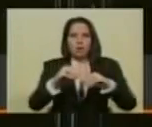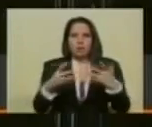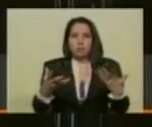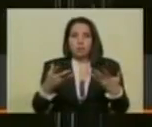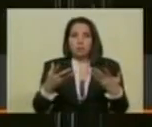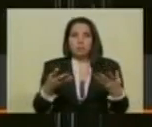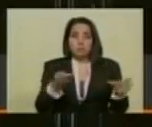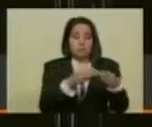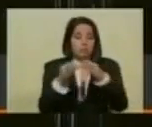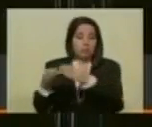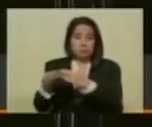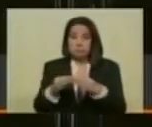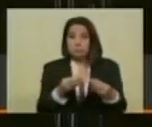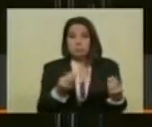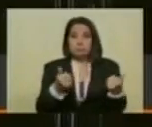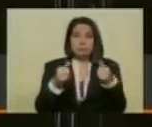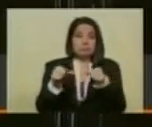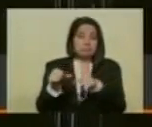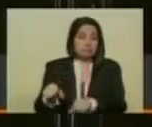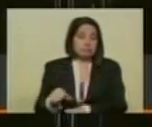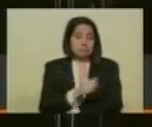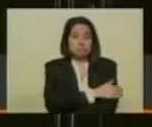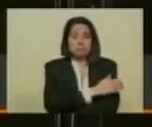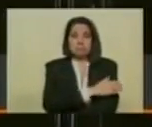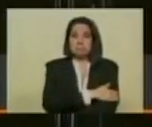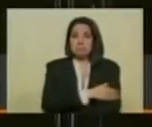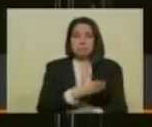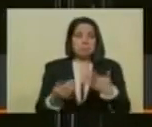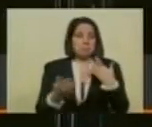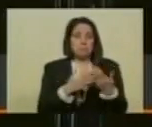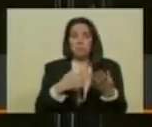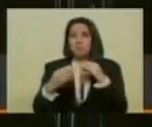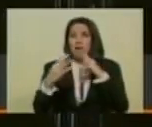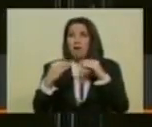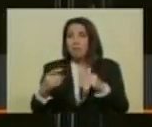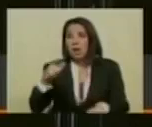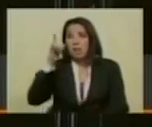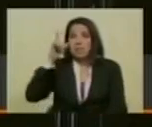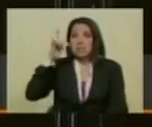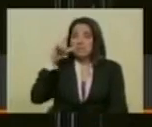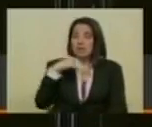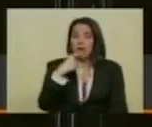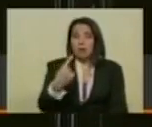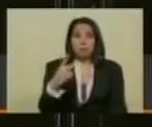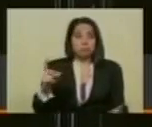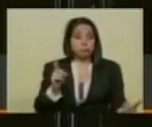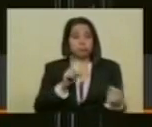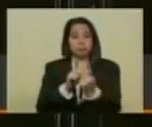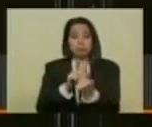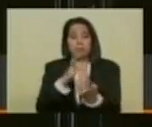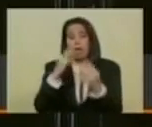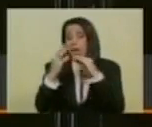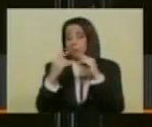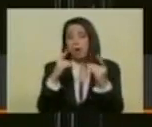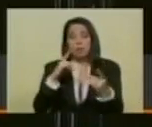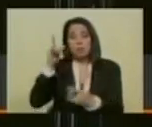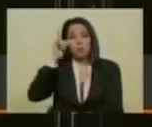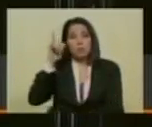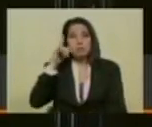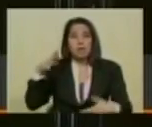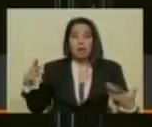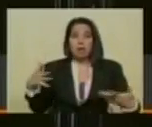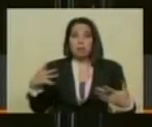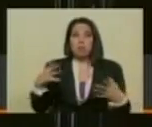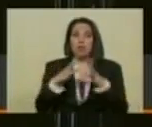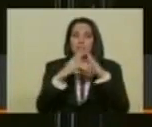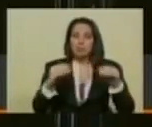más extremistas. No me importa si hay que hablar con el diablo, como decía nuestro comandante Chávez, hablaremos con el diablo, pero que todo sea